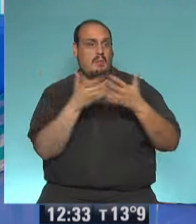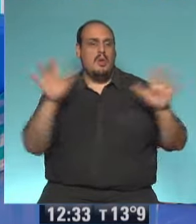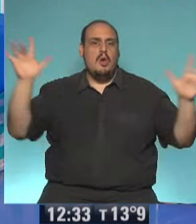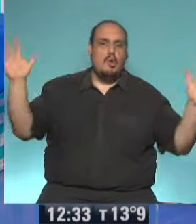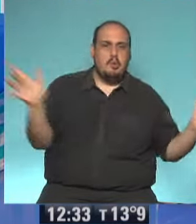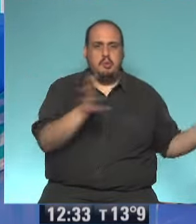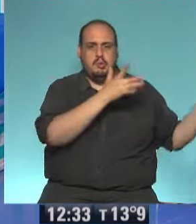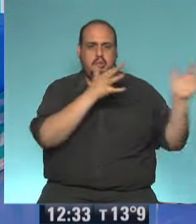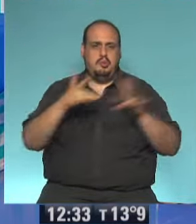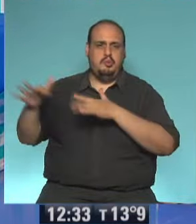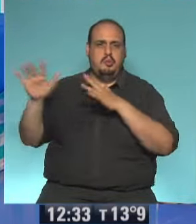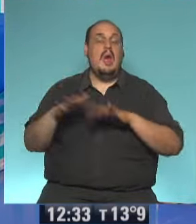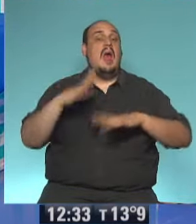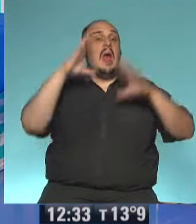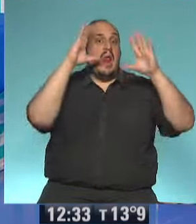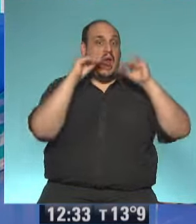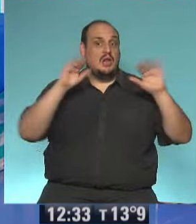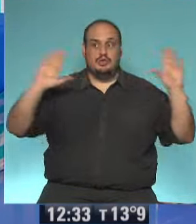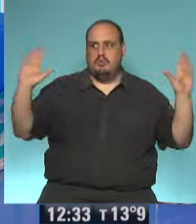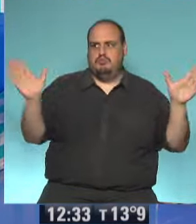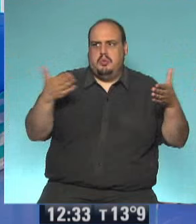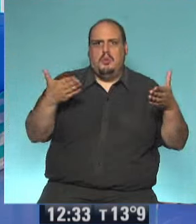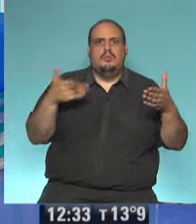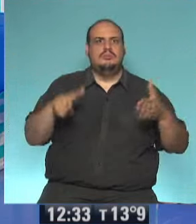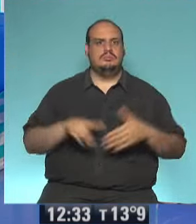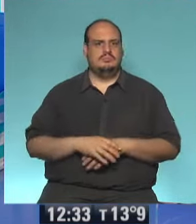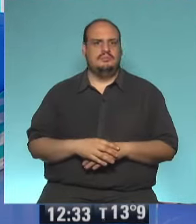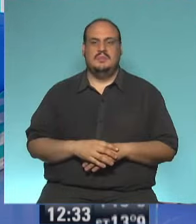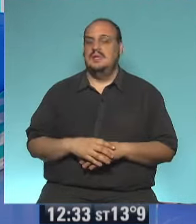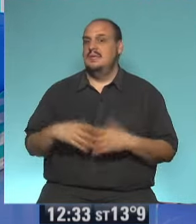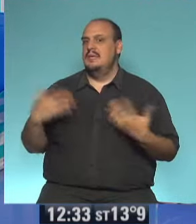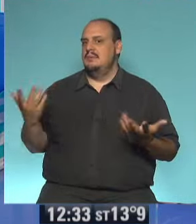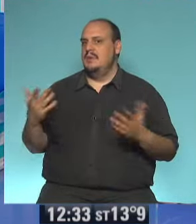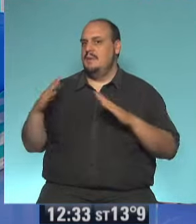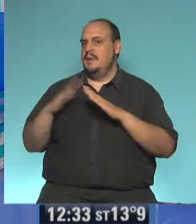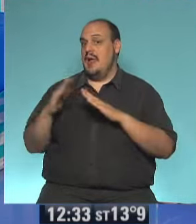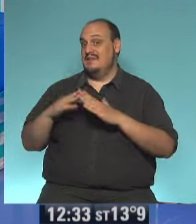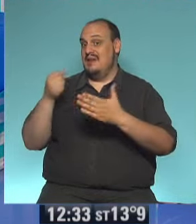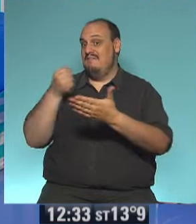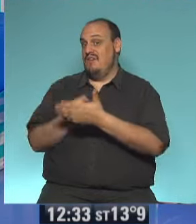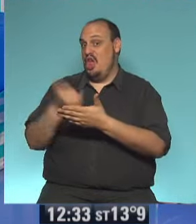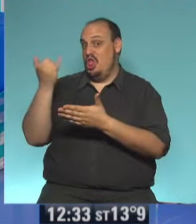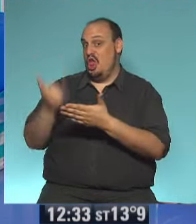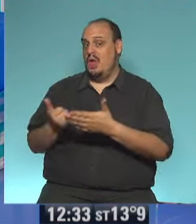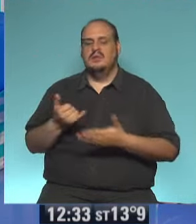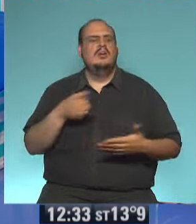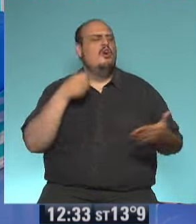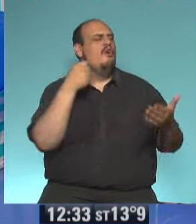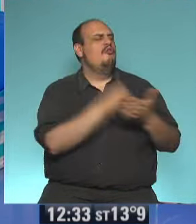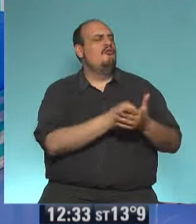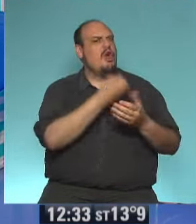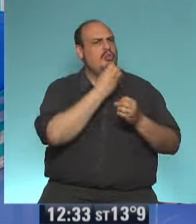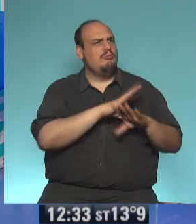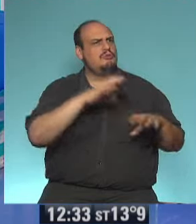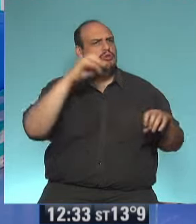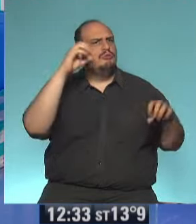necesaria. De hecho, a la noche tenés que cerrar la ventana porque decís, qué linda ventilación tiene. Me quedo en la casa, hay un fondo, algo para Hay un fondo hermoso que no tiene mucha